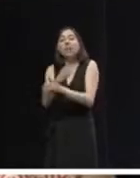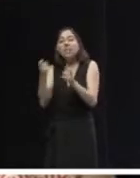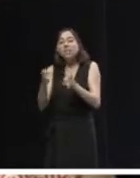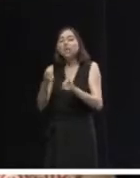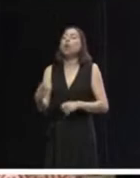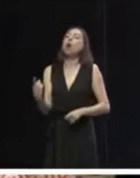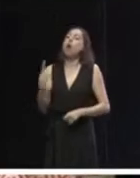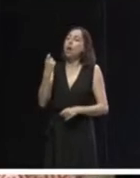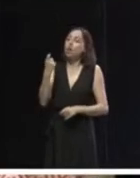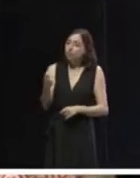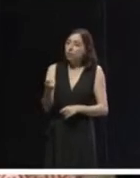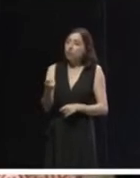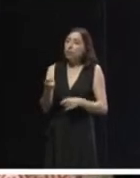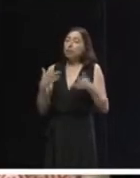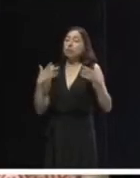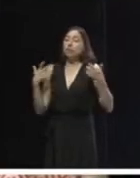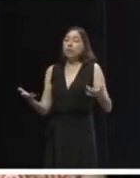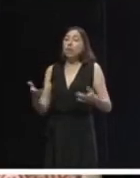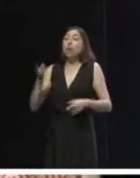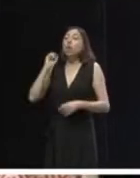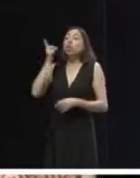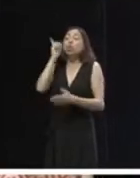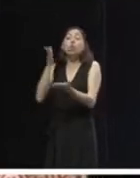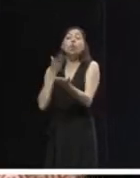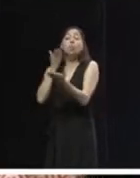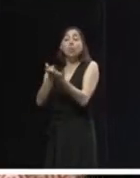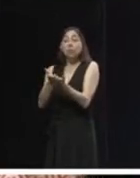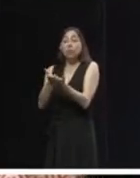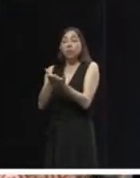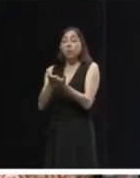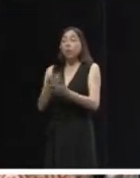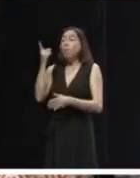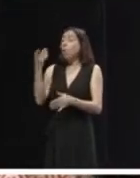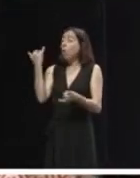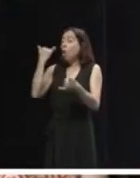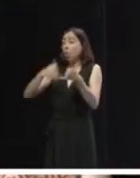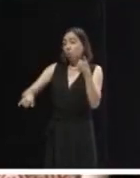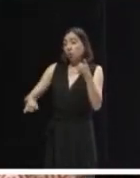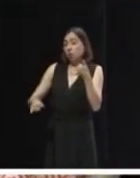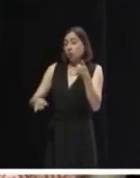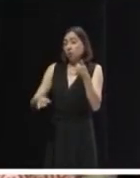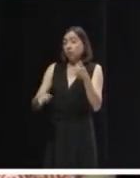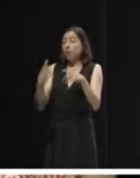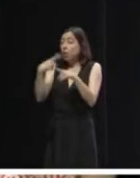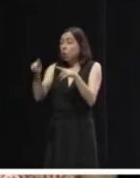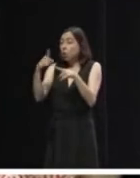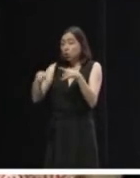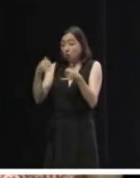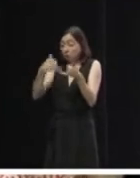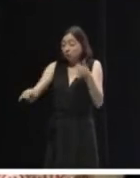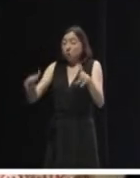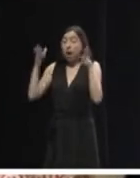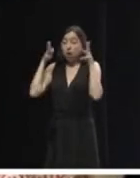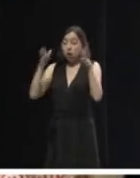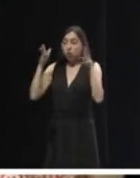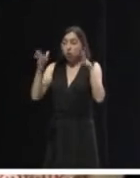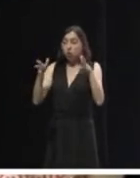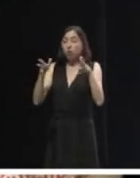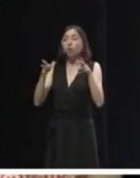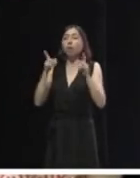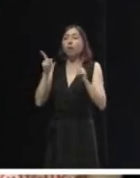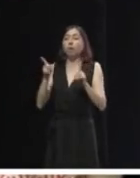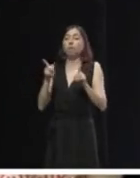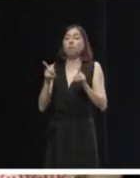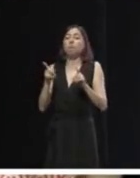preciso. Así que solo les pido una última cosa, una última recomendación. Metamos